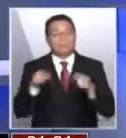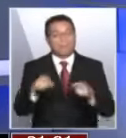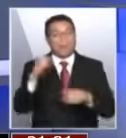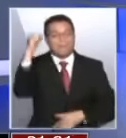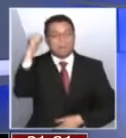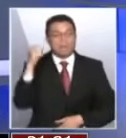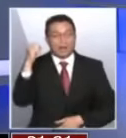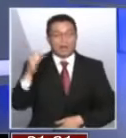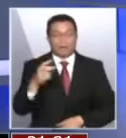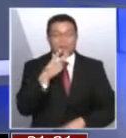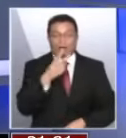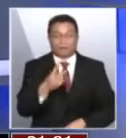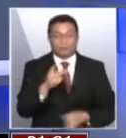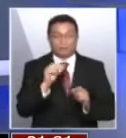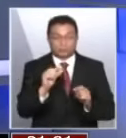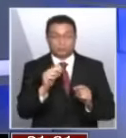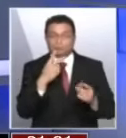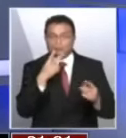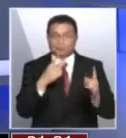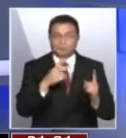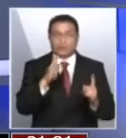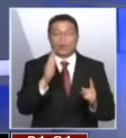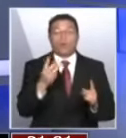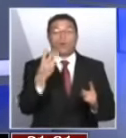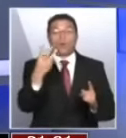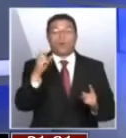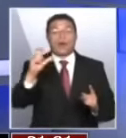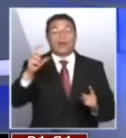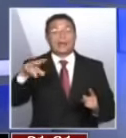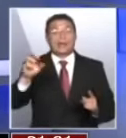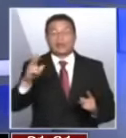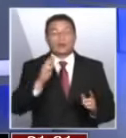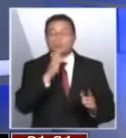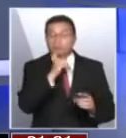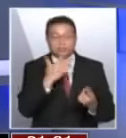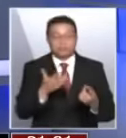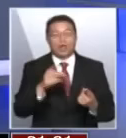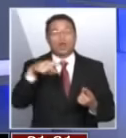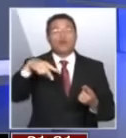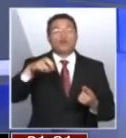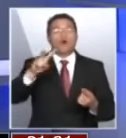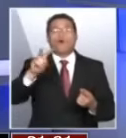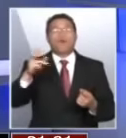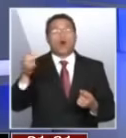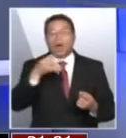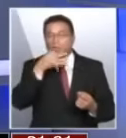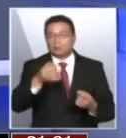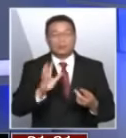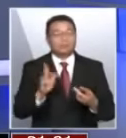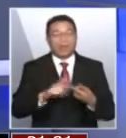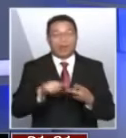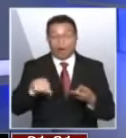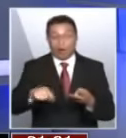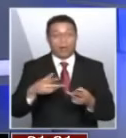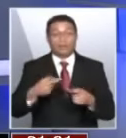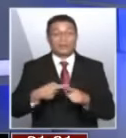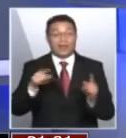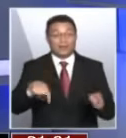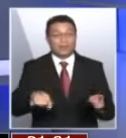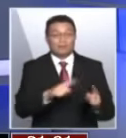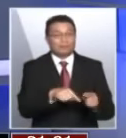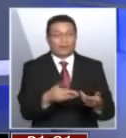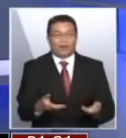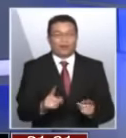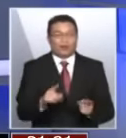vimos molesto con el ex subsecretario Wagner, tampoco con el condenado Jovino Noboa. No era de esperar algo distinto ahora con Longueira